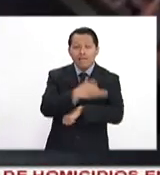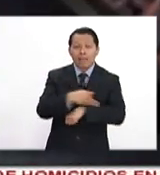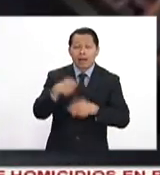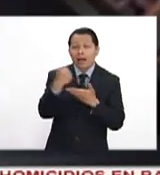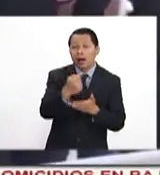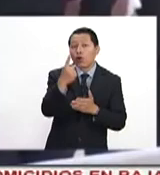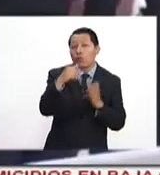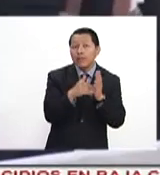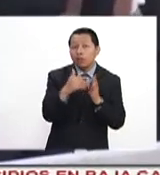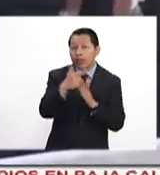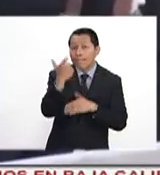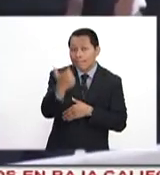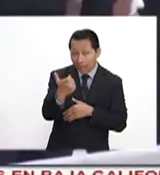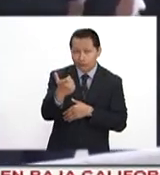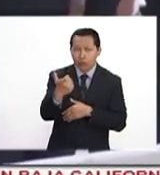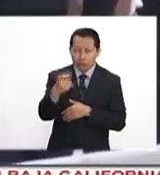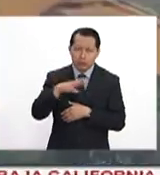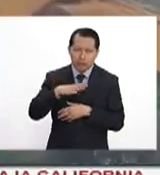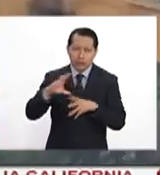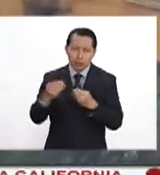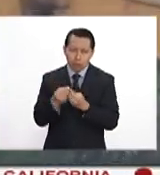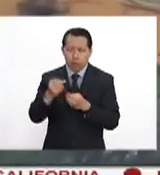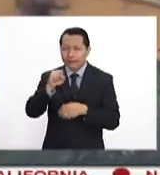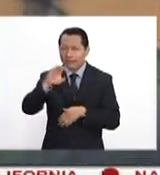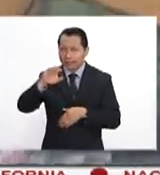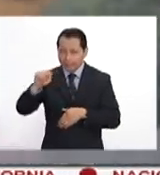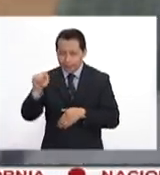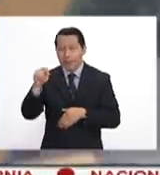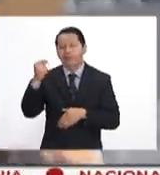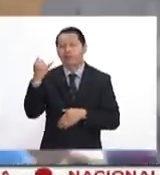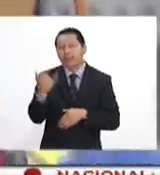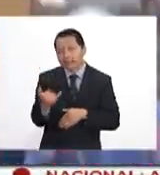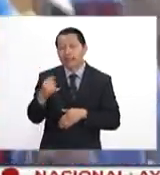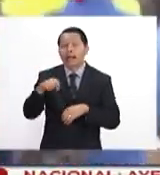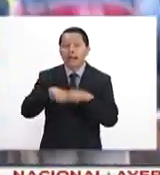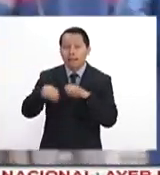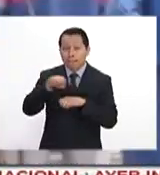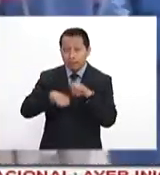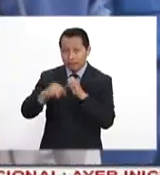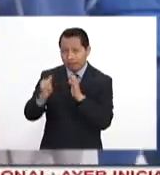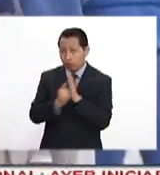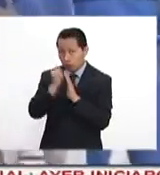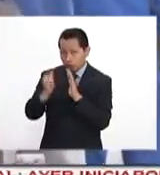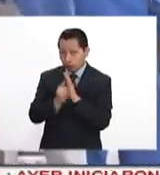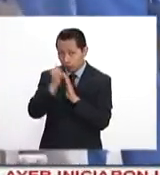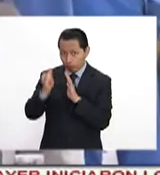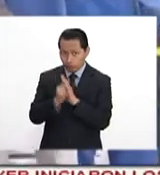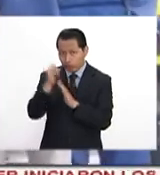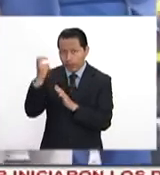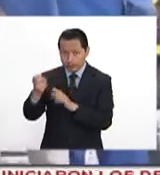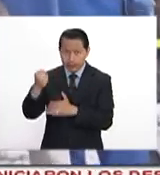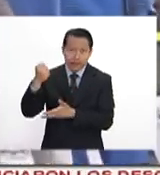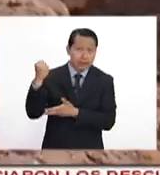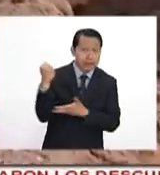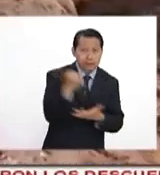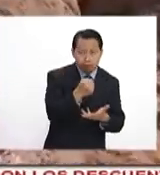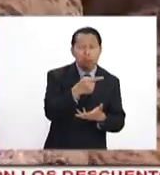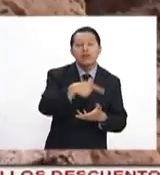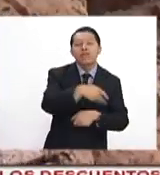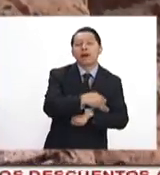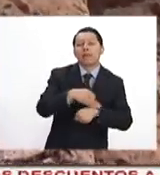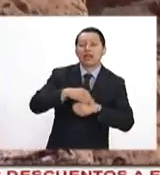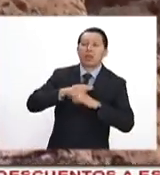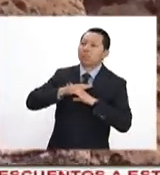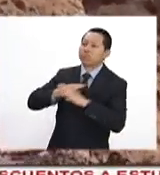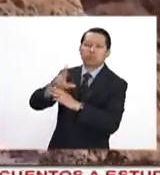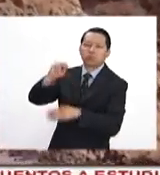fue ofrecida en conjunto por la Secretaría de Comunicaciones y Transportes y la empresa que construyó este paso. Así lo informó el abogado de